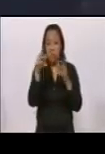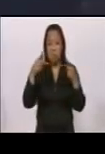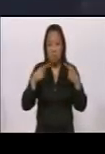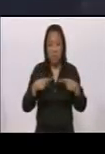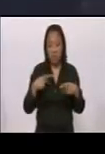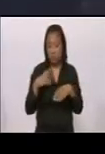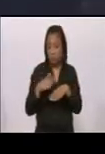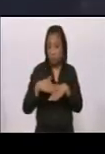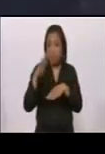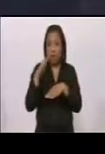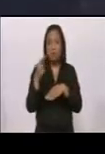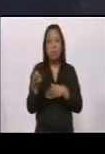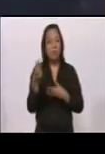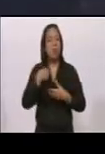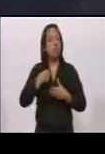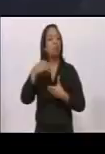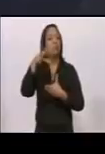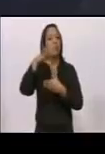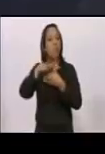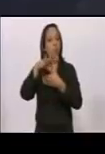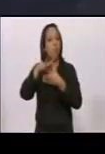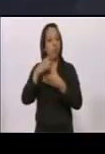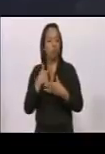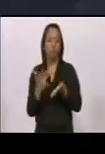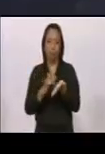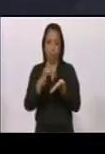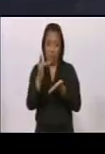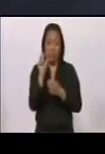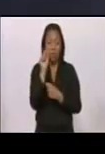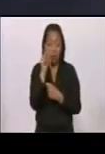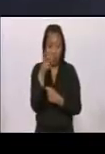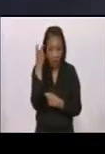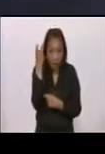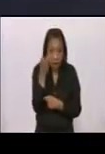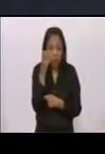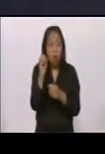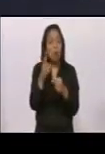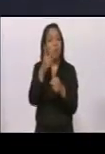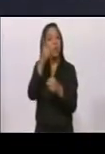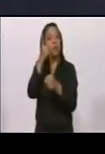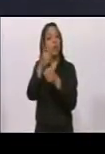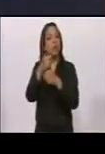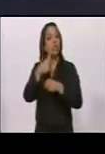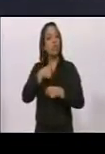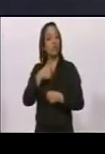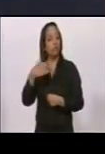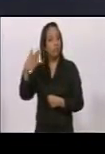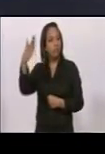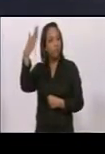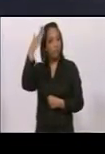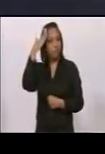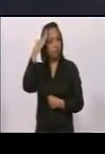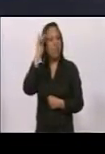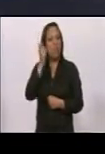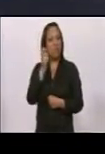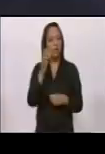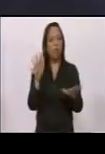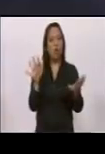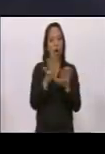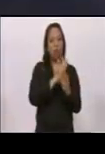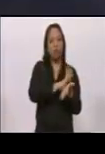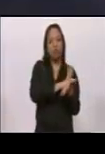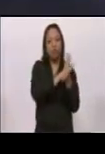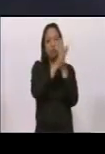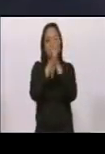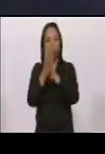ciudadanos que me dieron su voto y con ello la oportunidad de encabezar la transformación de